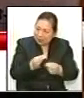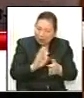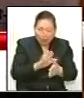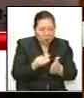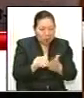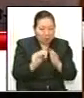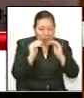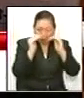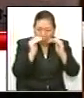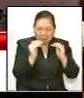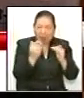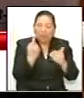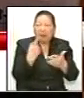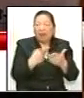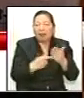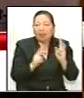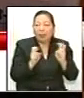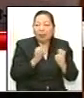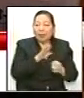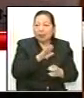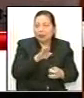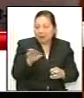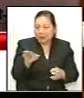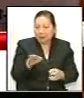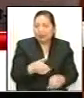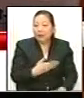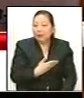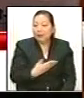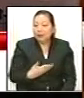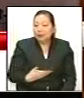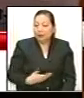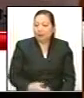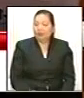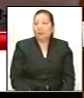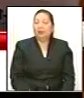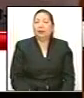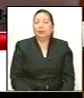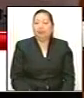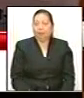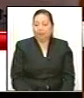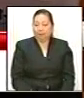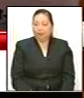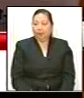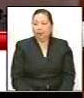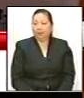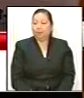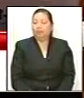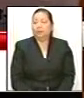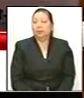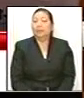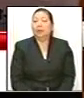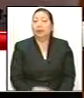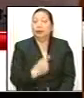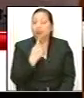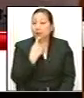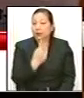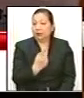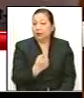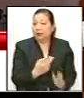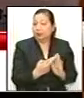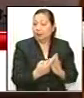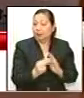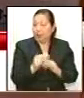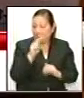manera muy puntual la agenda que va a desarrollar el presidente de la República, Martín Vizcarra. Se pone de conocimiento de la